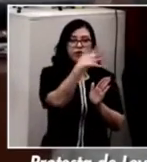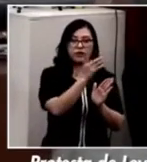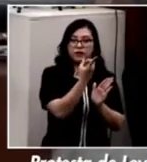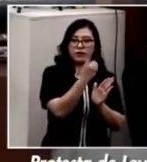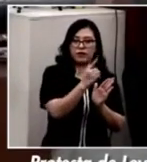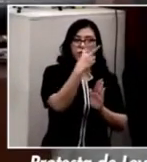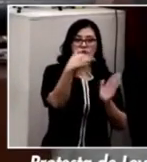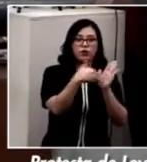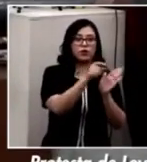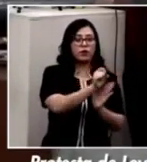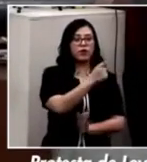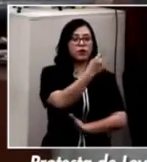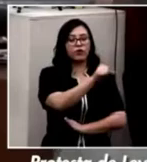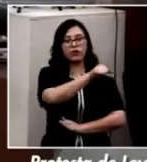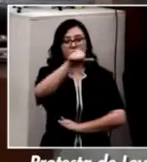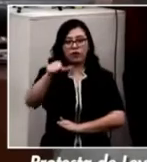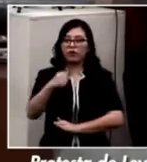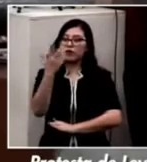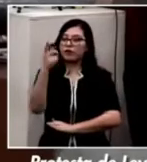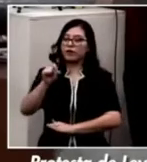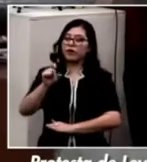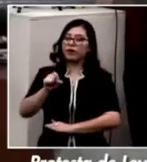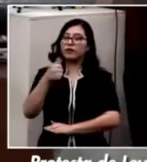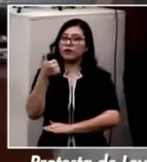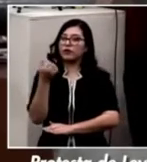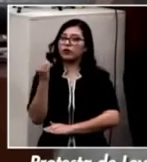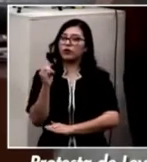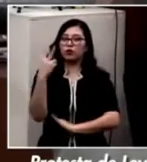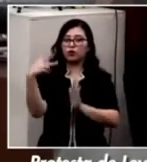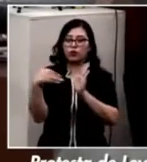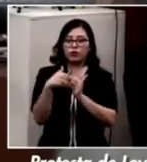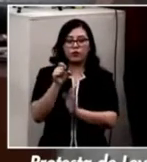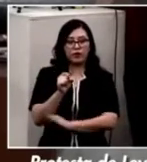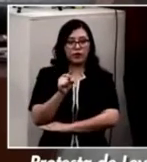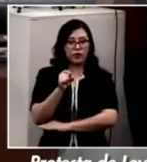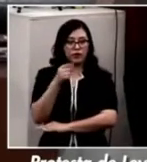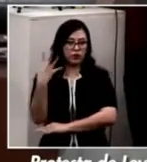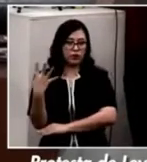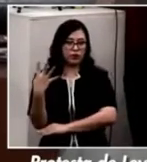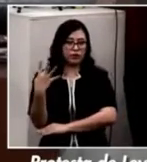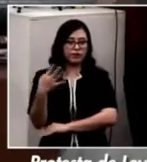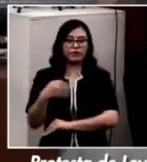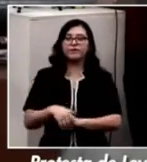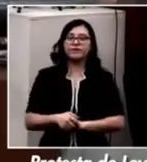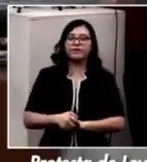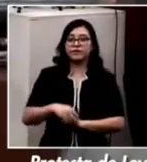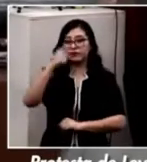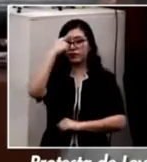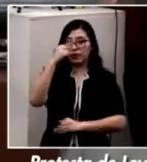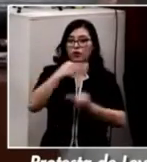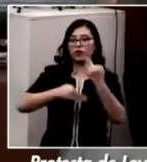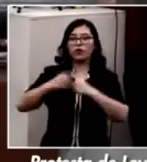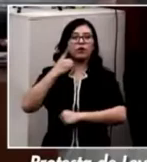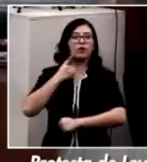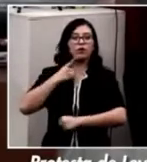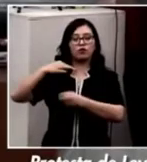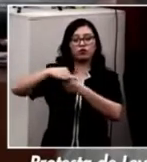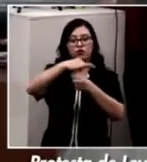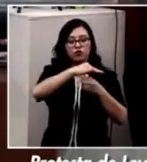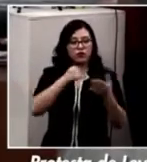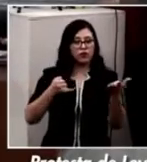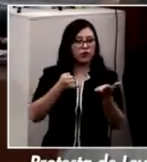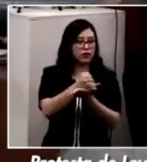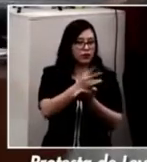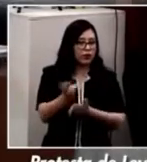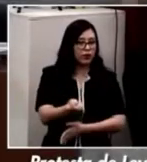resultado, el que de manera objetiva se vislumbre de la carpeta de investigación. Pero también hay otro